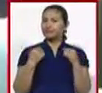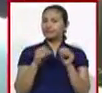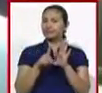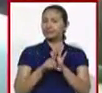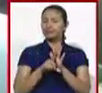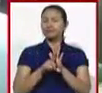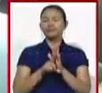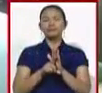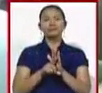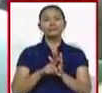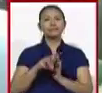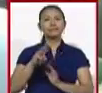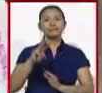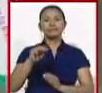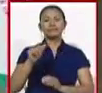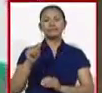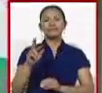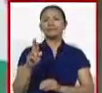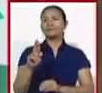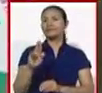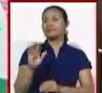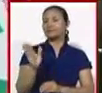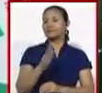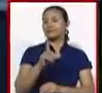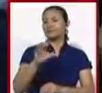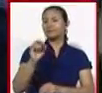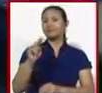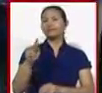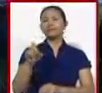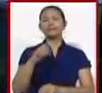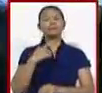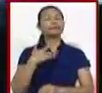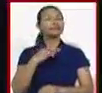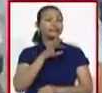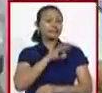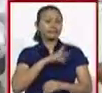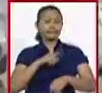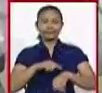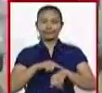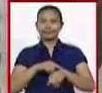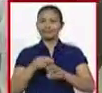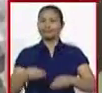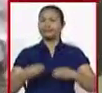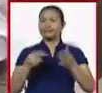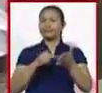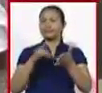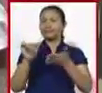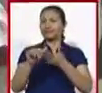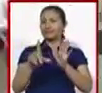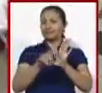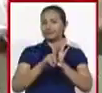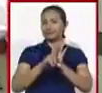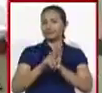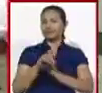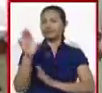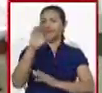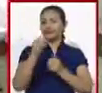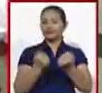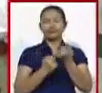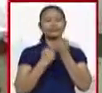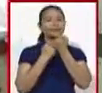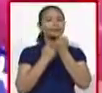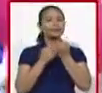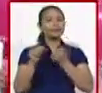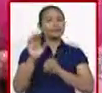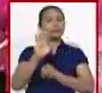ley. La niña María López, gobernadora infantil, aprovechó también el momento para entregar un anteproyecto de ley que busca reforzar